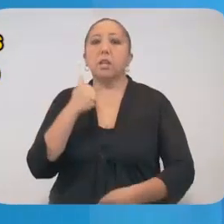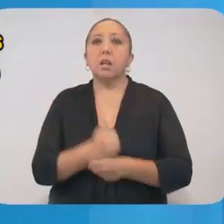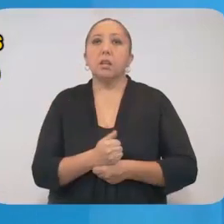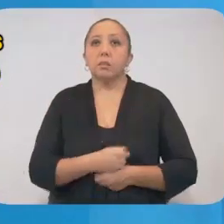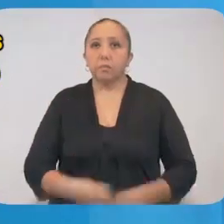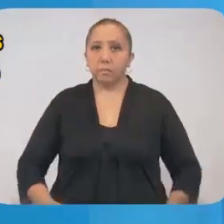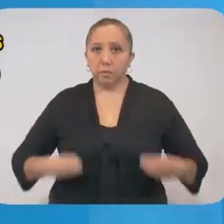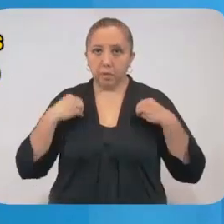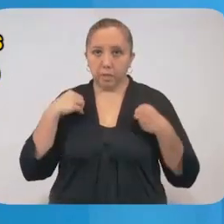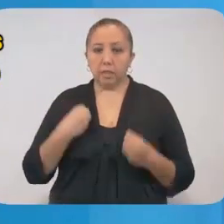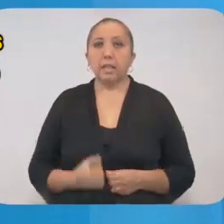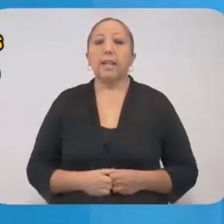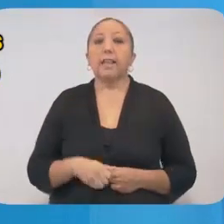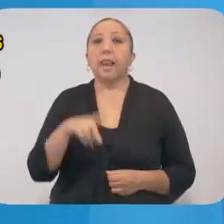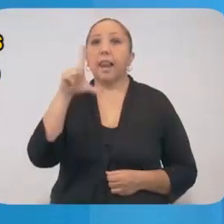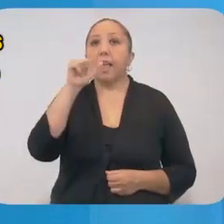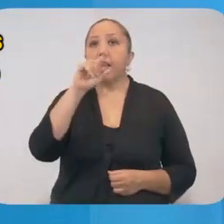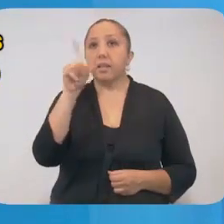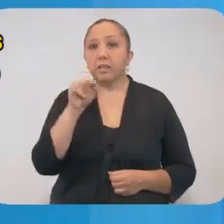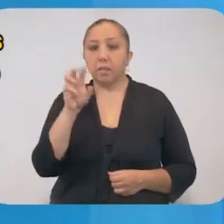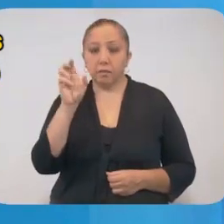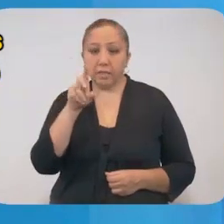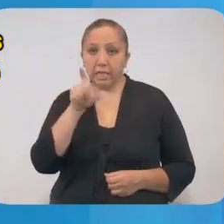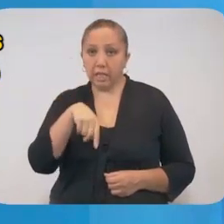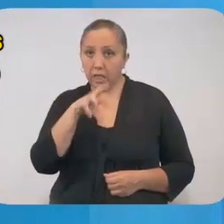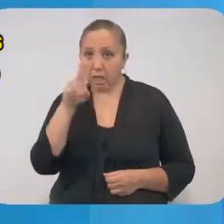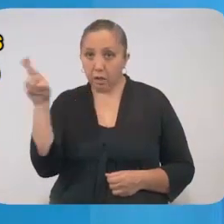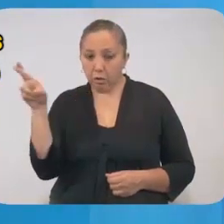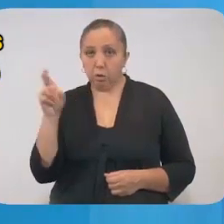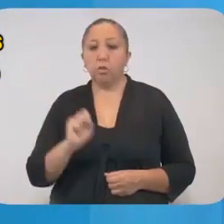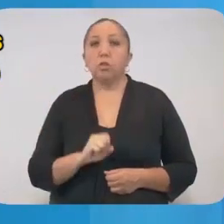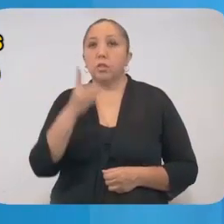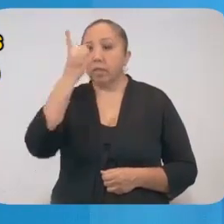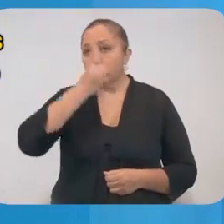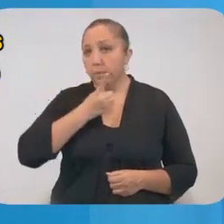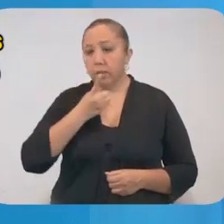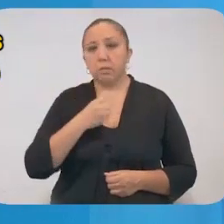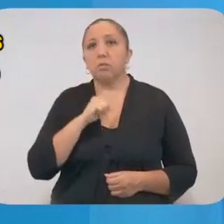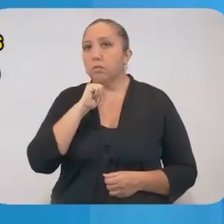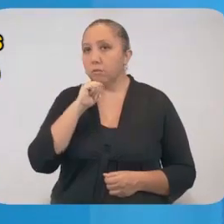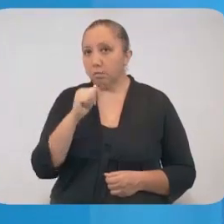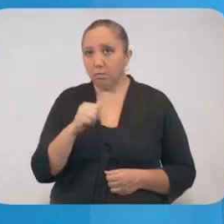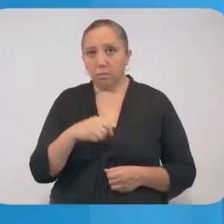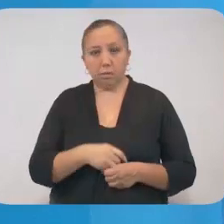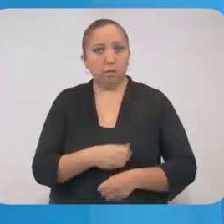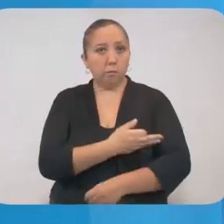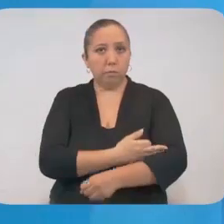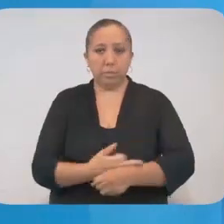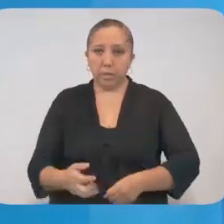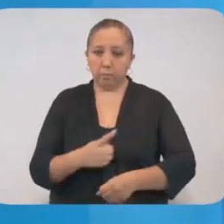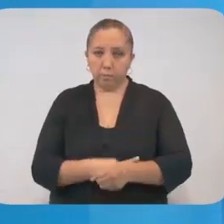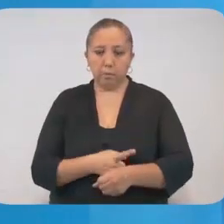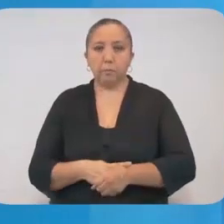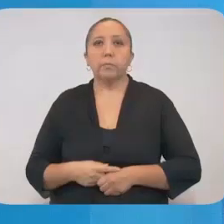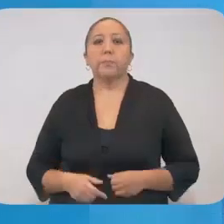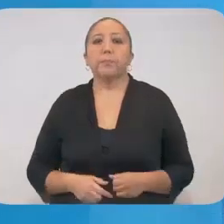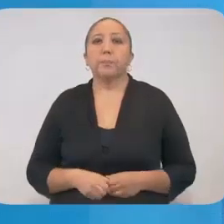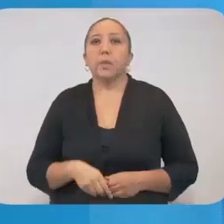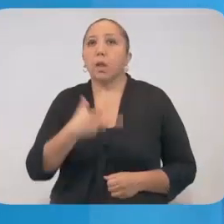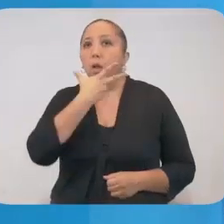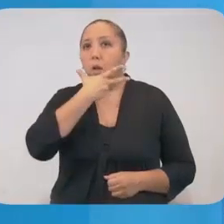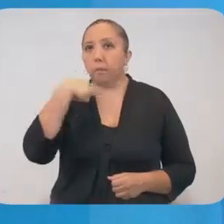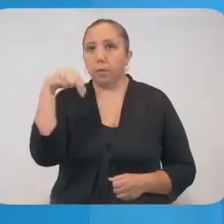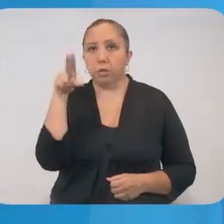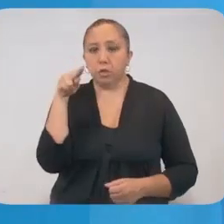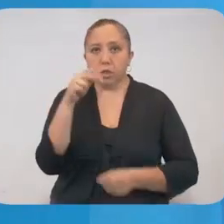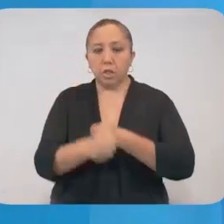de Lázaro Cárdenas, Quintana Roo, con diabetes. No presentan síntomas sus contactos. Hombre de 80 años,